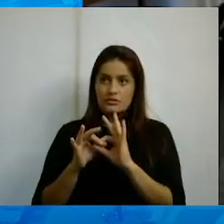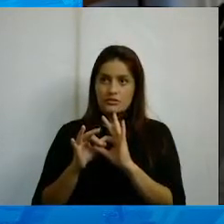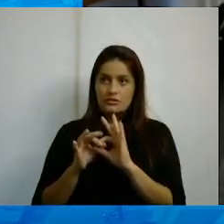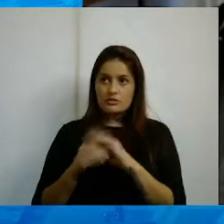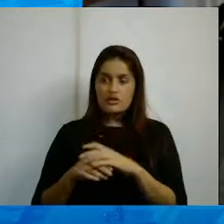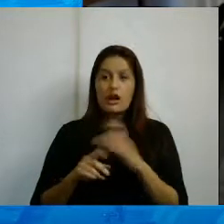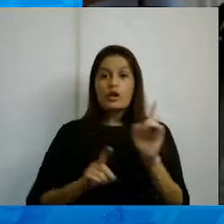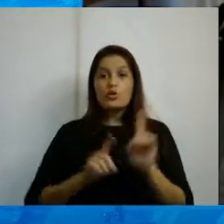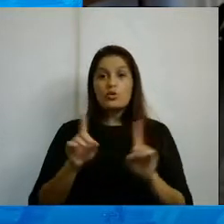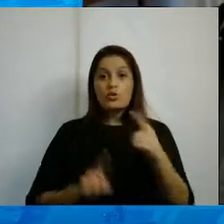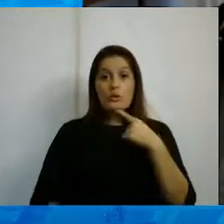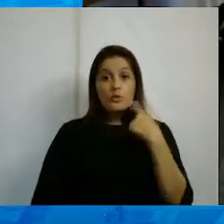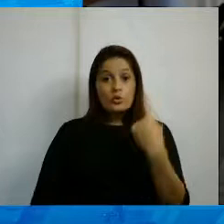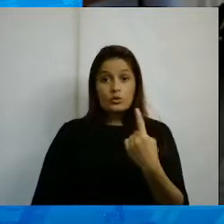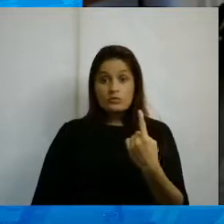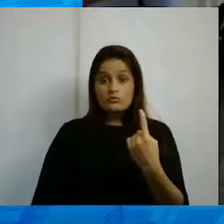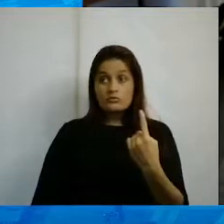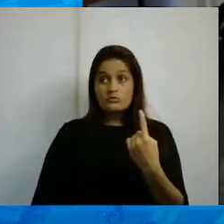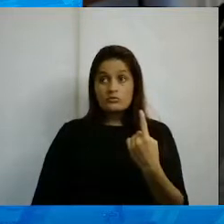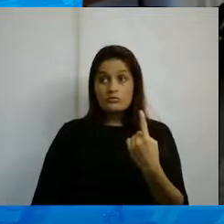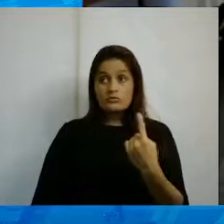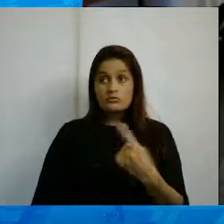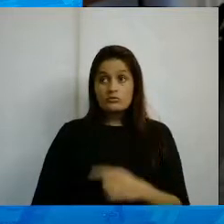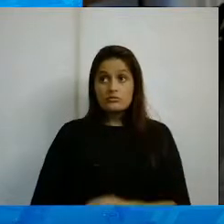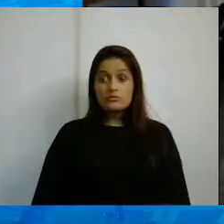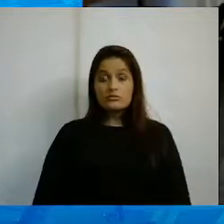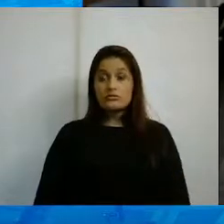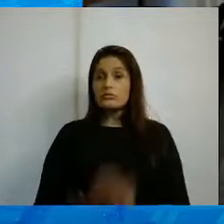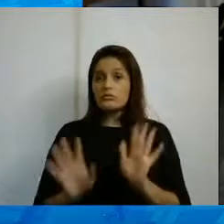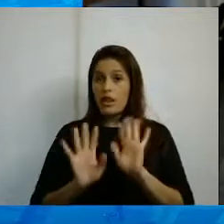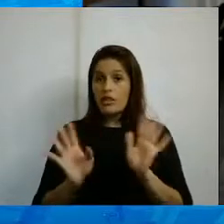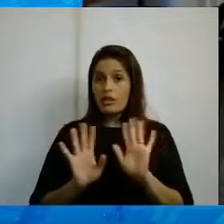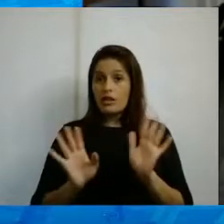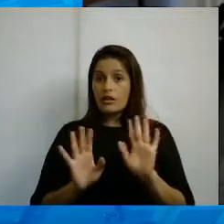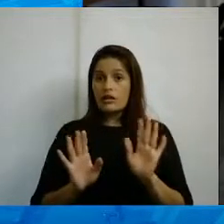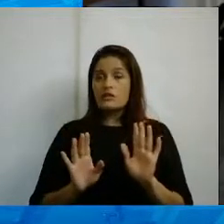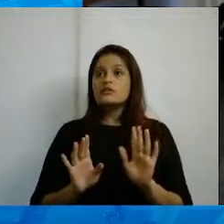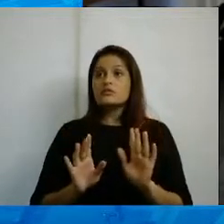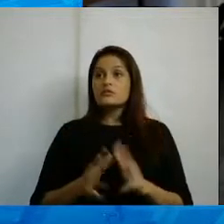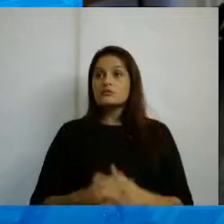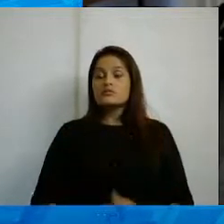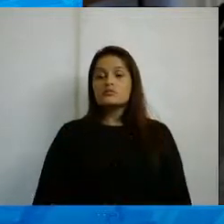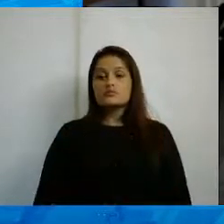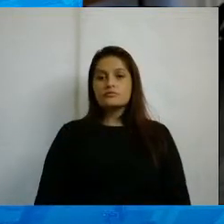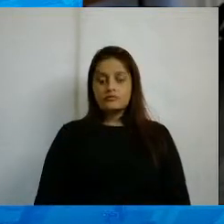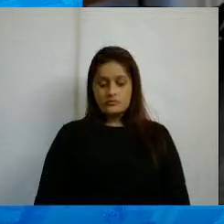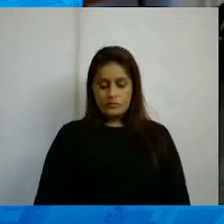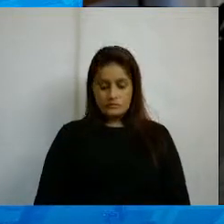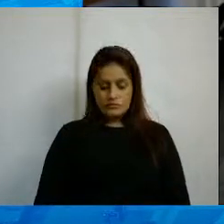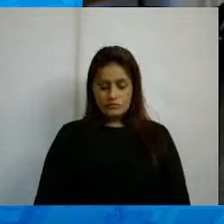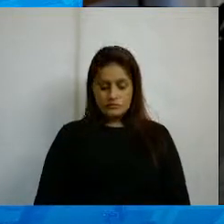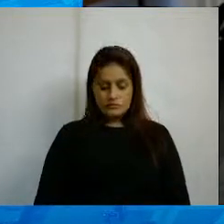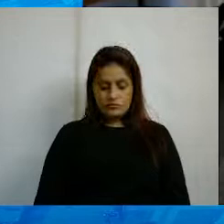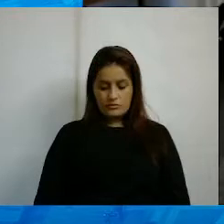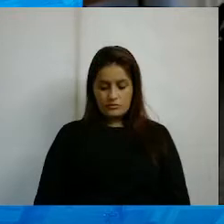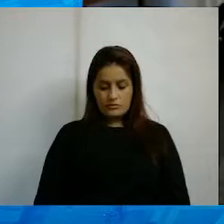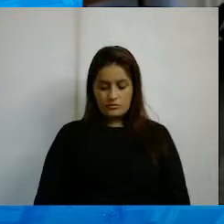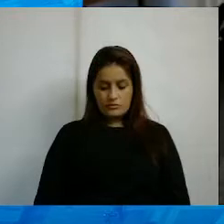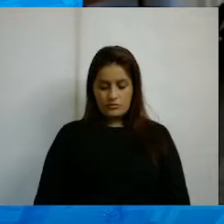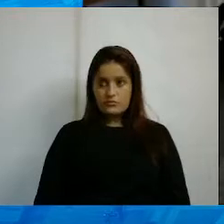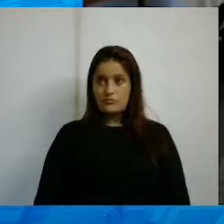algunas preguntas o observaciones. ¿No? Concejal Enríquez. Brevemente, por favor. Súper